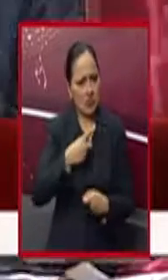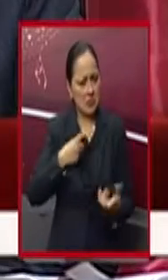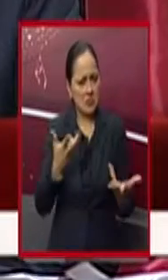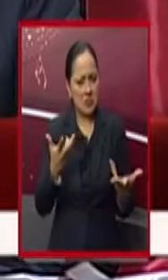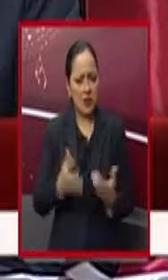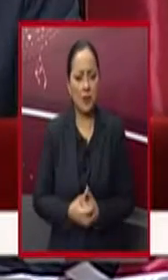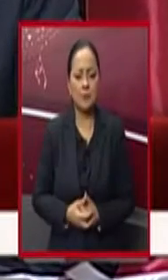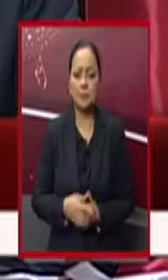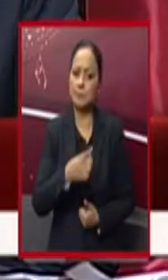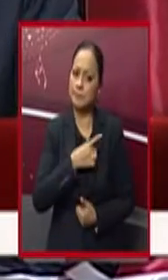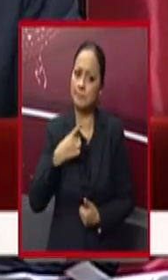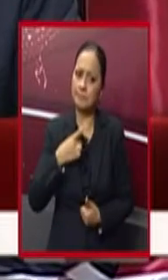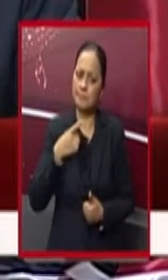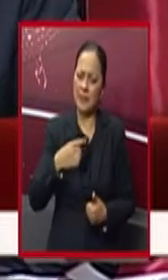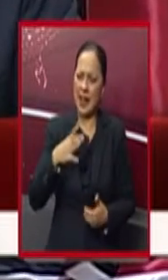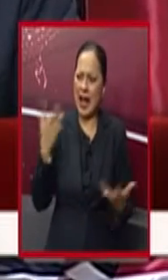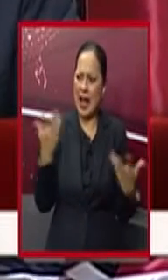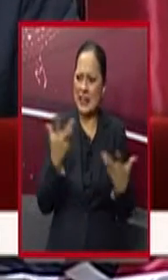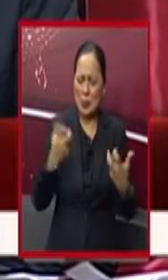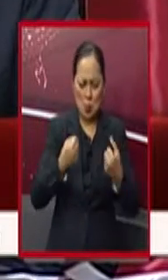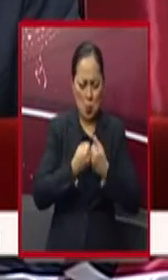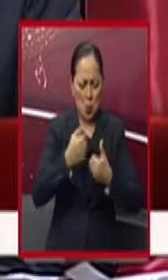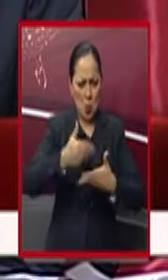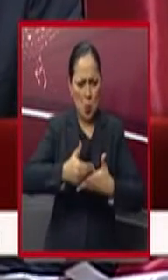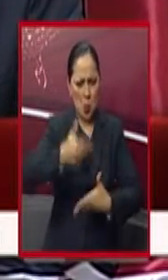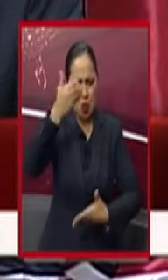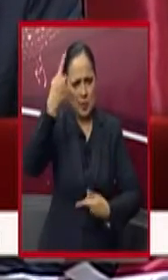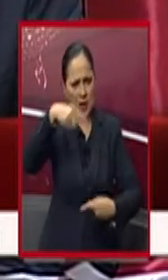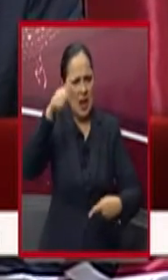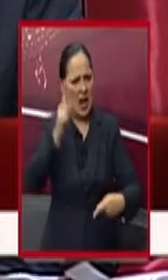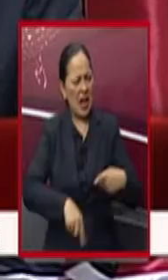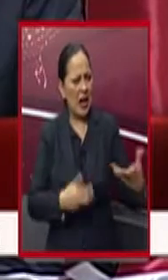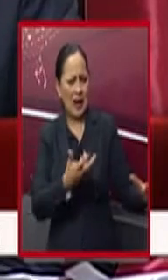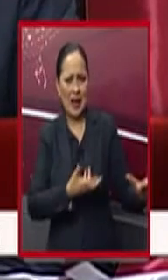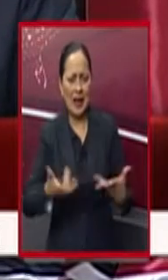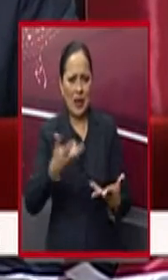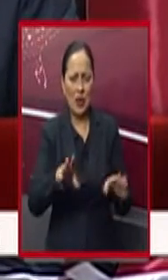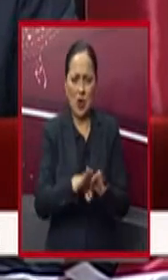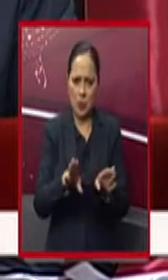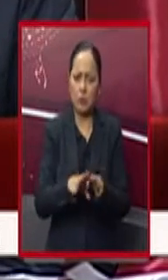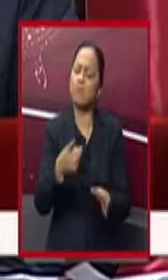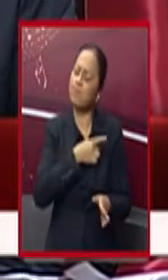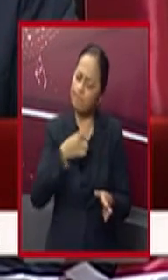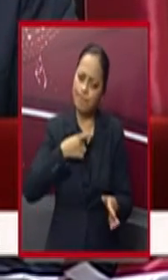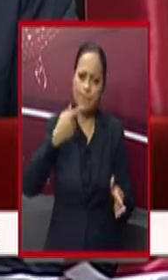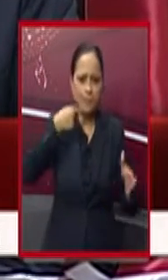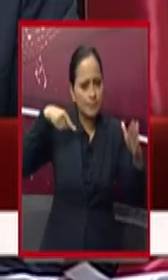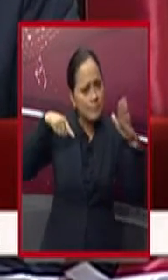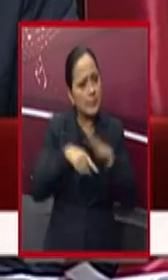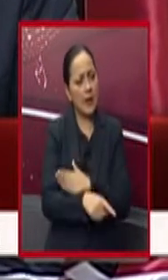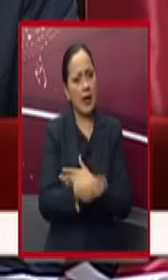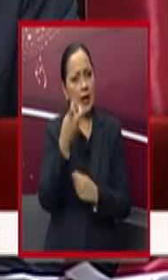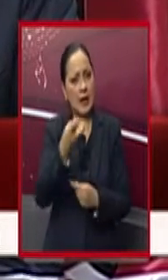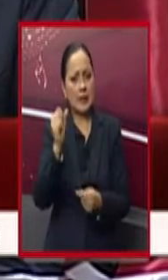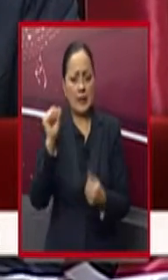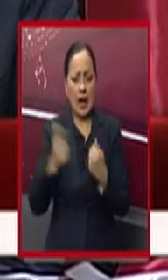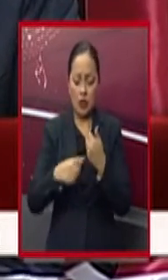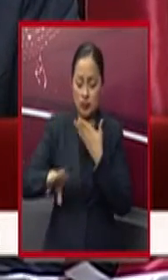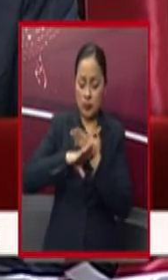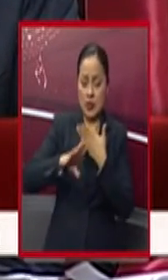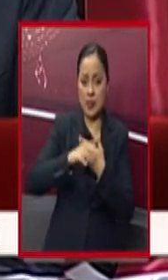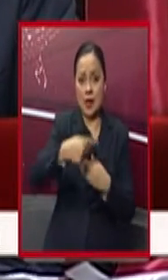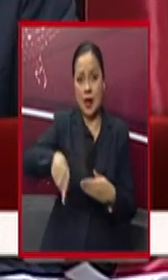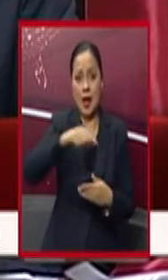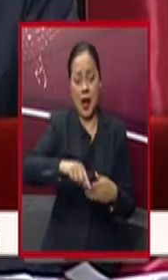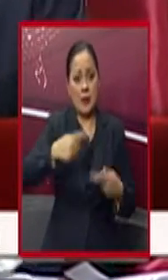Y ayudar a levantar un muro infranqueable contra la intolerancia y denunciar y atajar a quienes ofendan a los